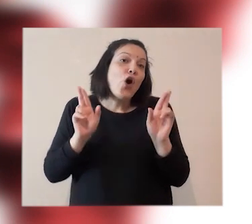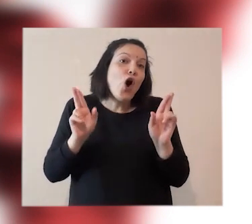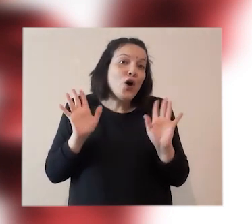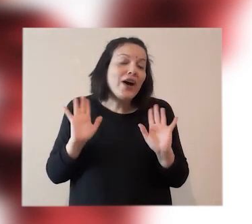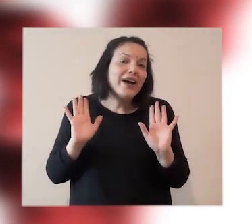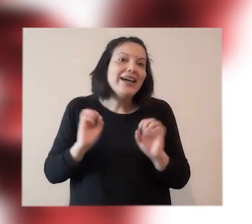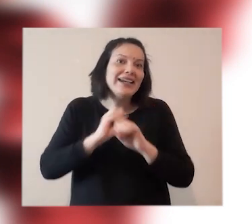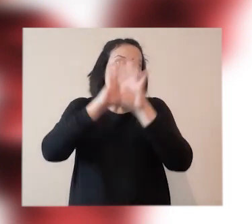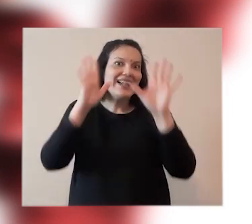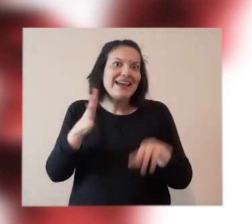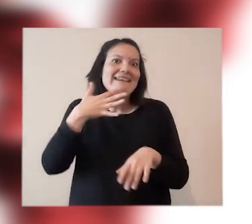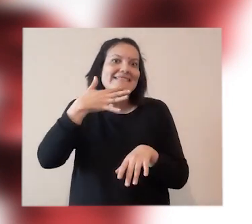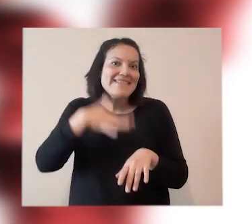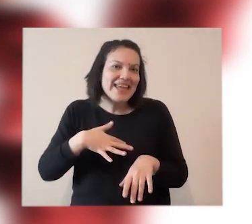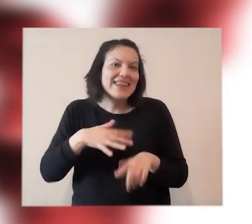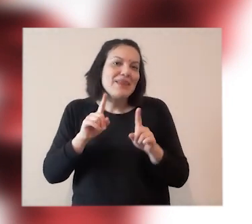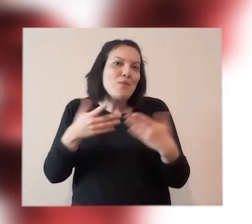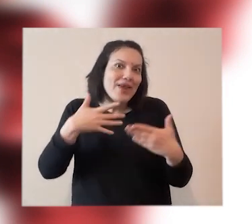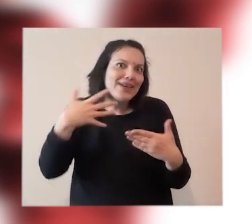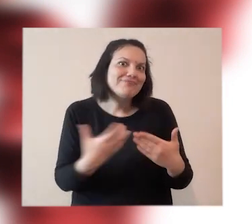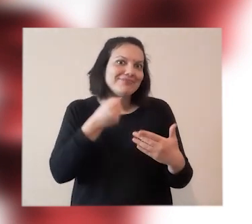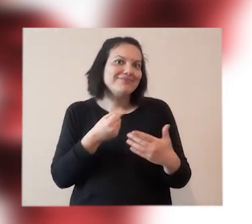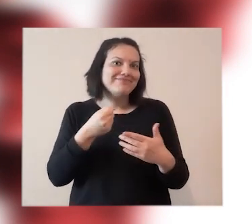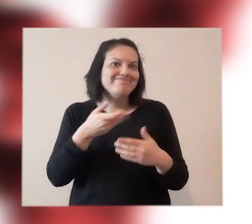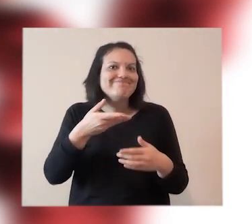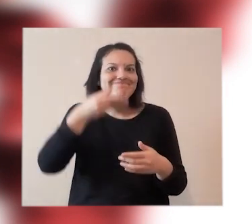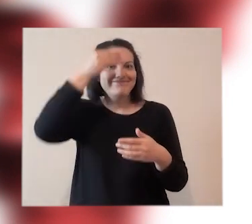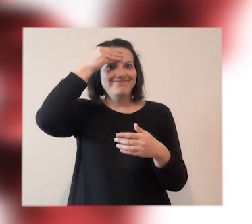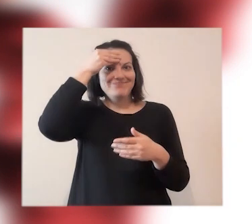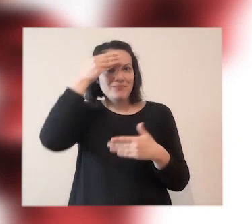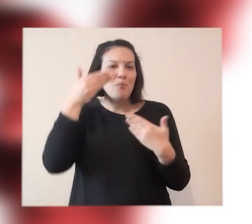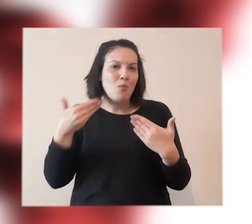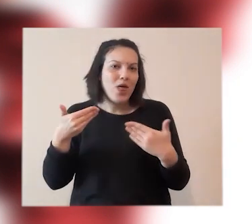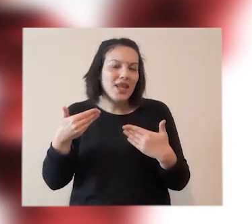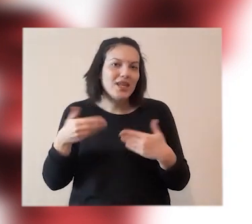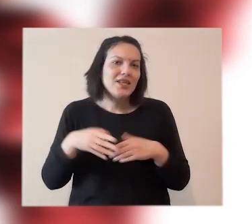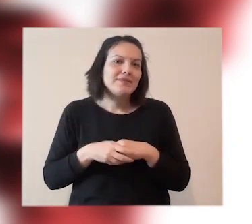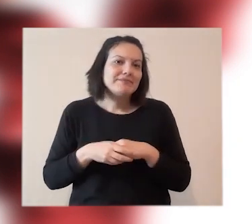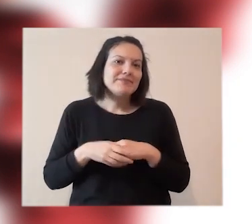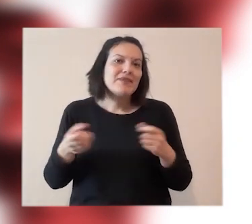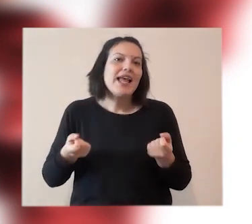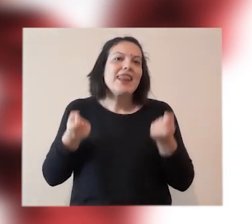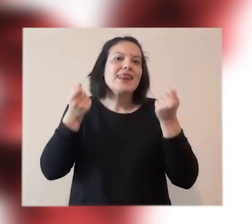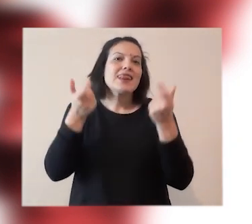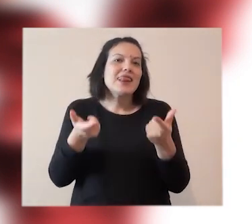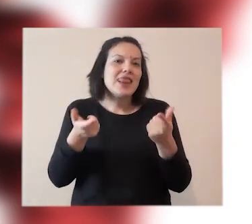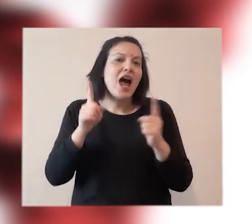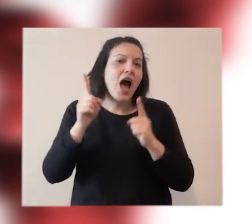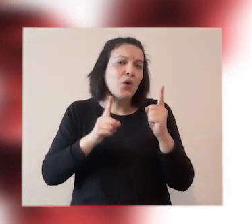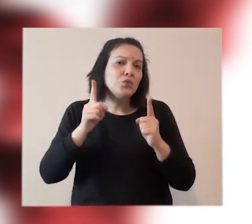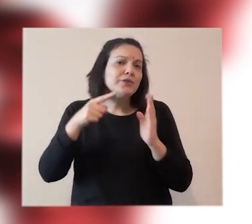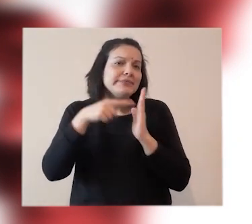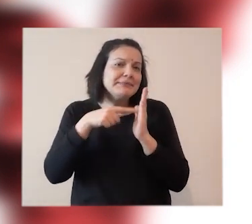haya sido clara y principalmente práctica, ¿no? A los fines de poder haber brindado algunas